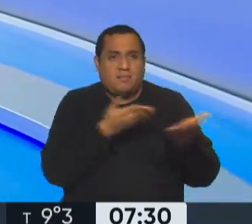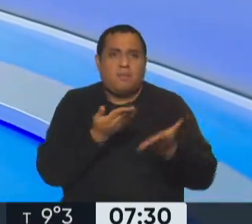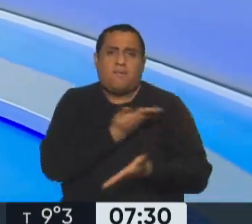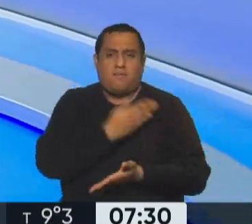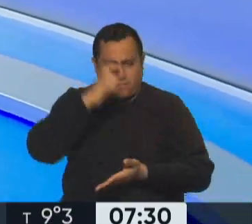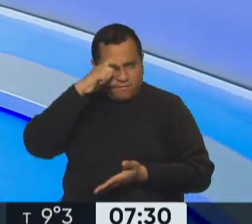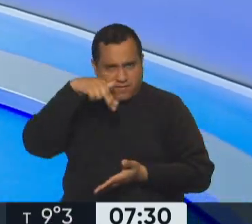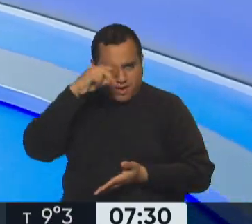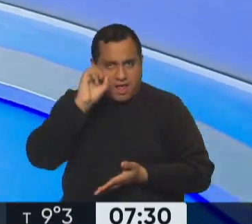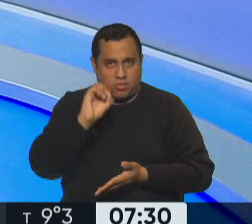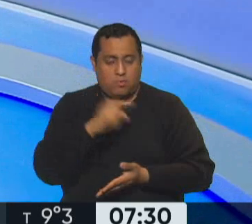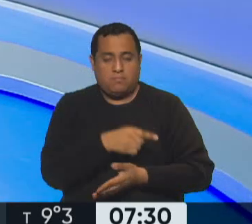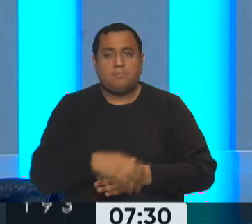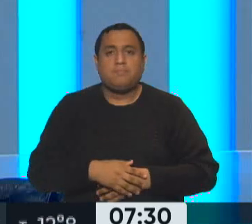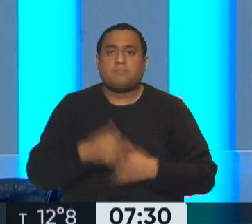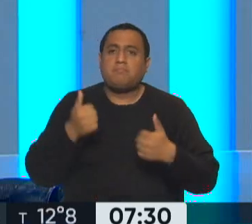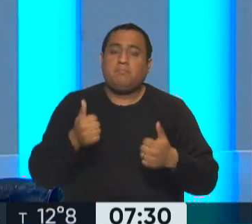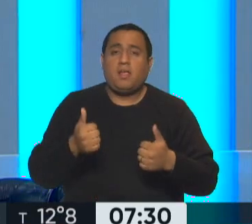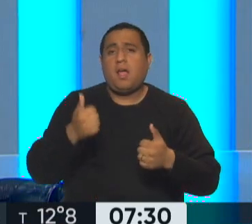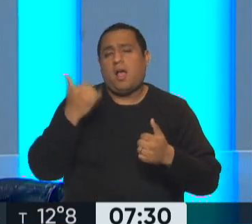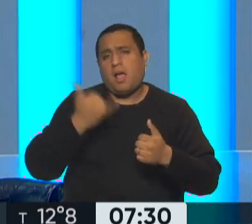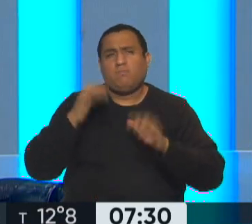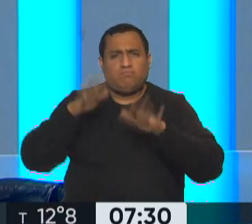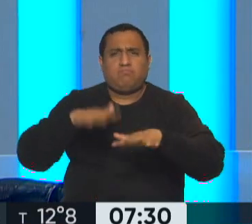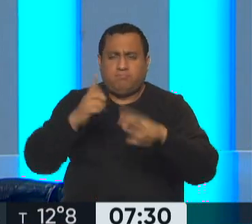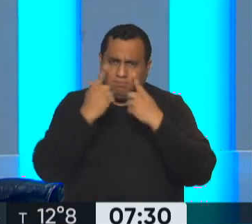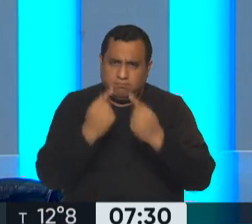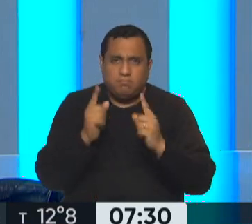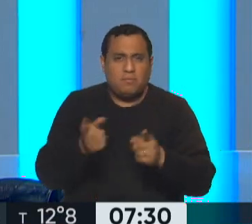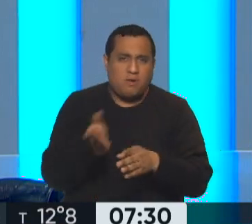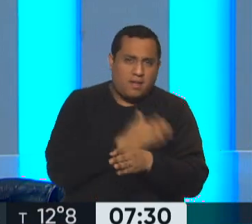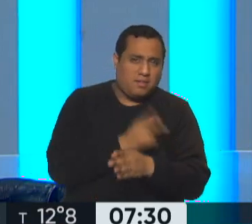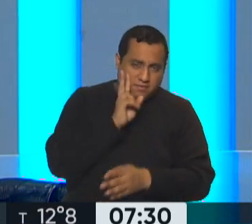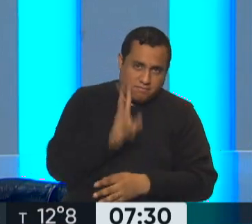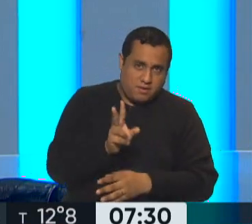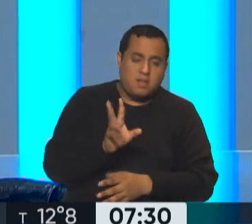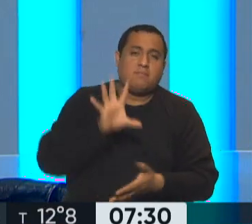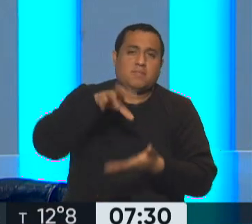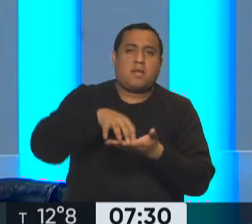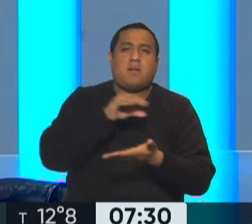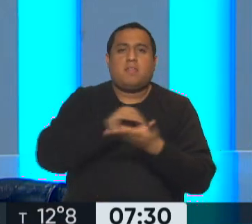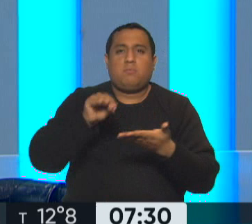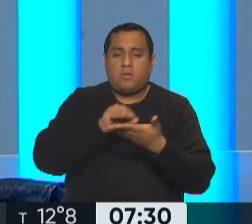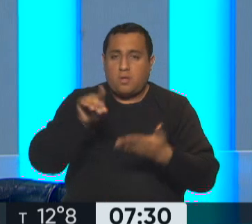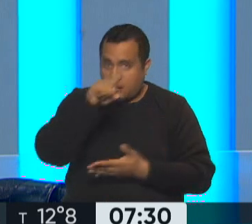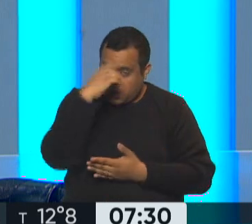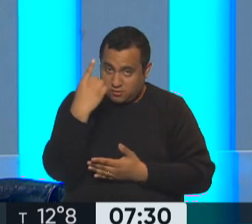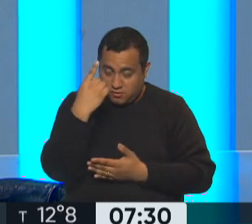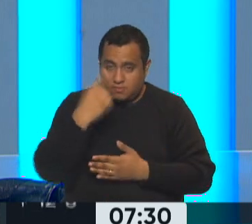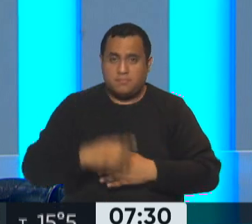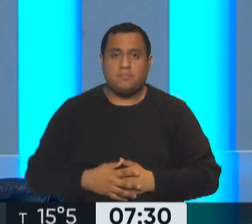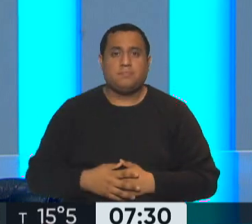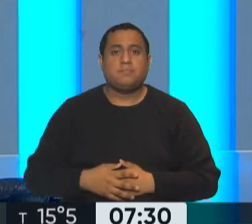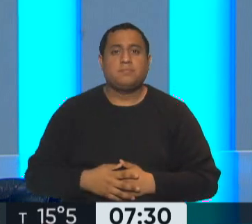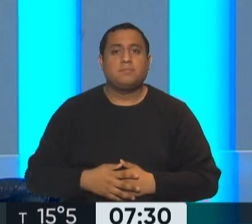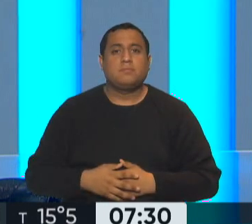bueno movilizaciones hay reacciones está la reacción que mostrábamos antes desde la cámara de diputados de la nación no la la